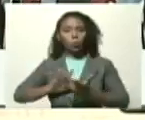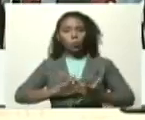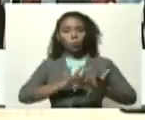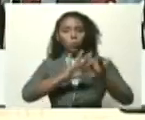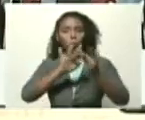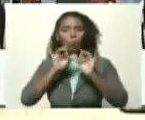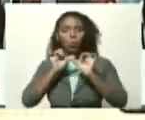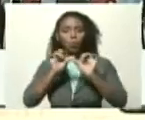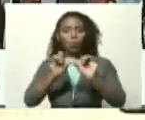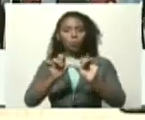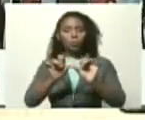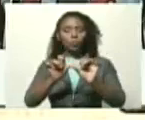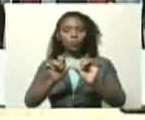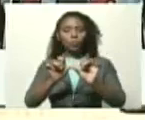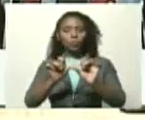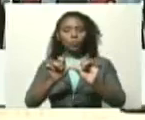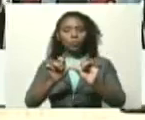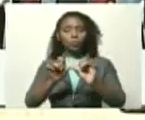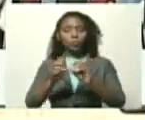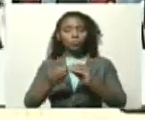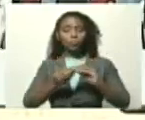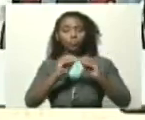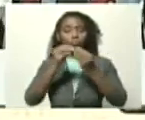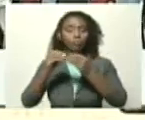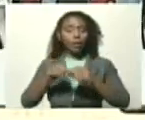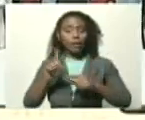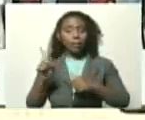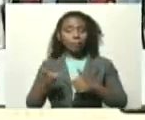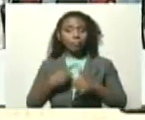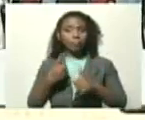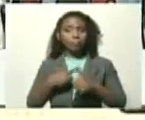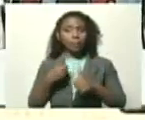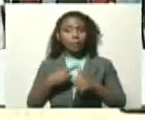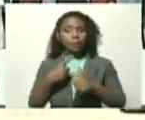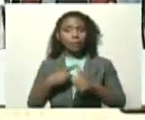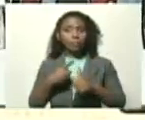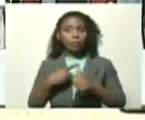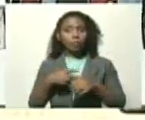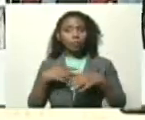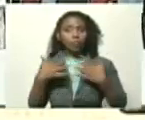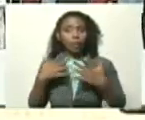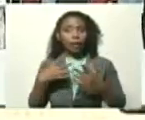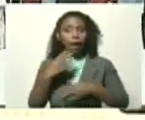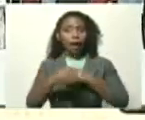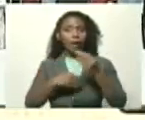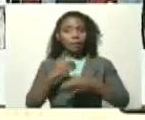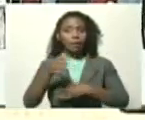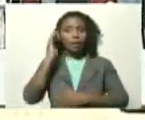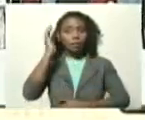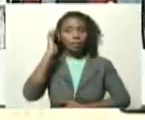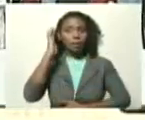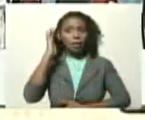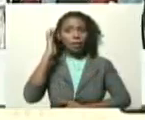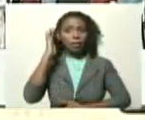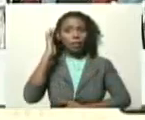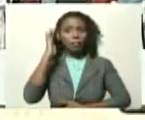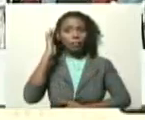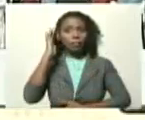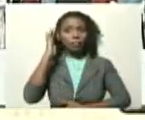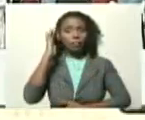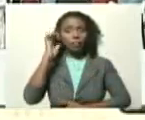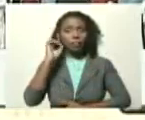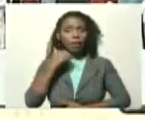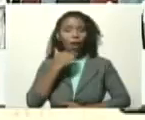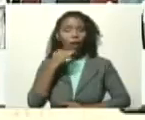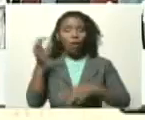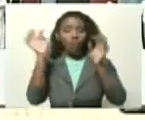seguir enarbolando ese principio del quehacer parlamentario que de alguna